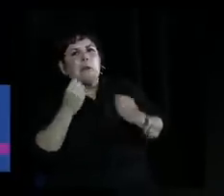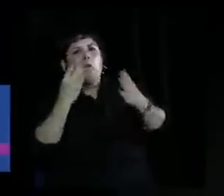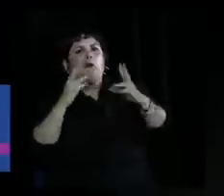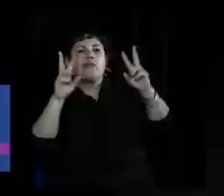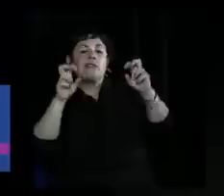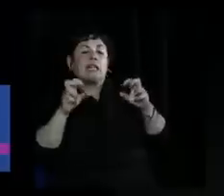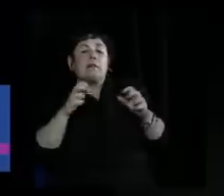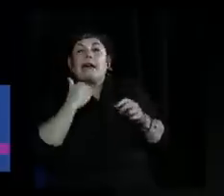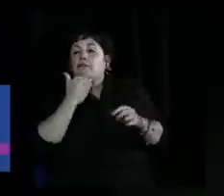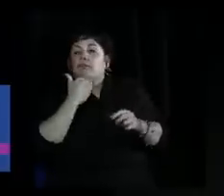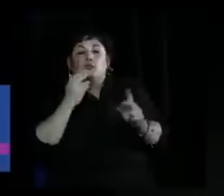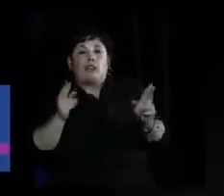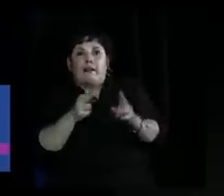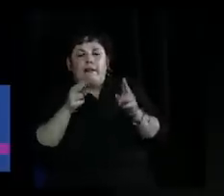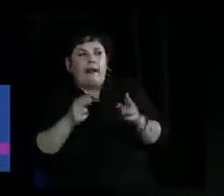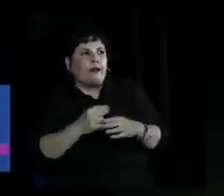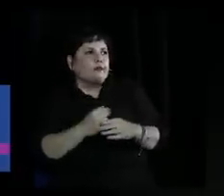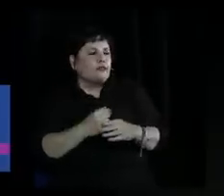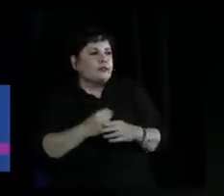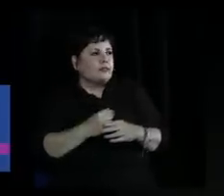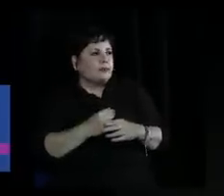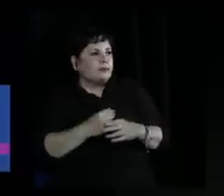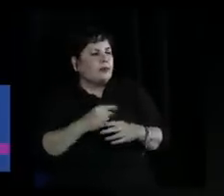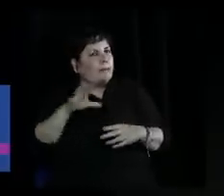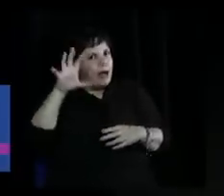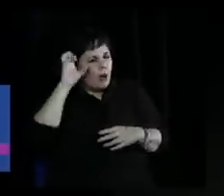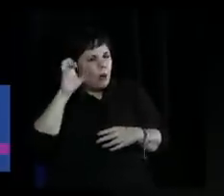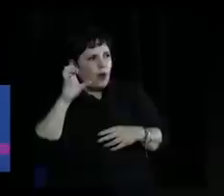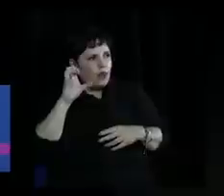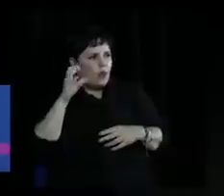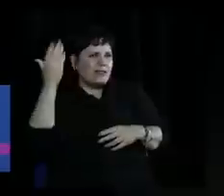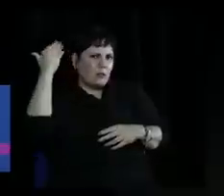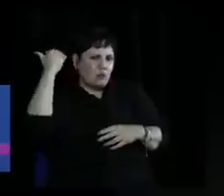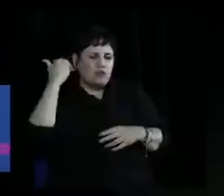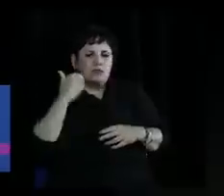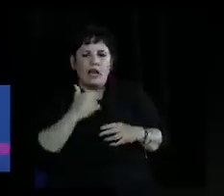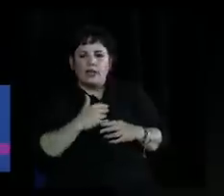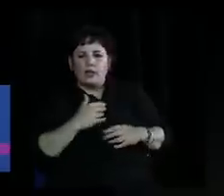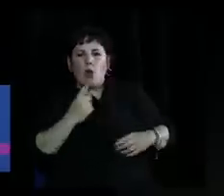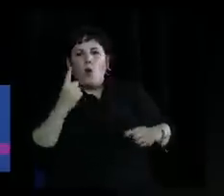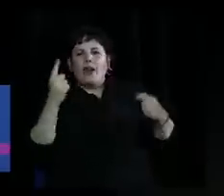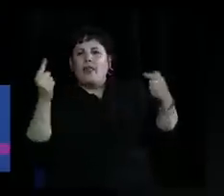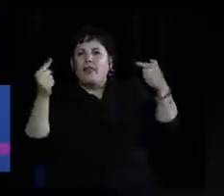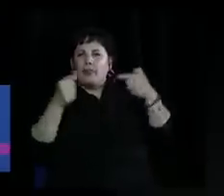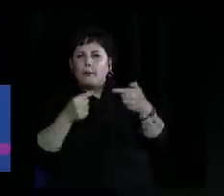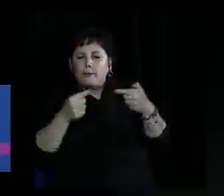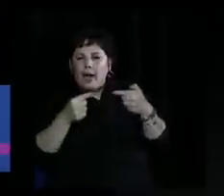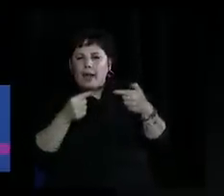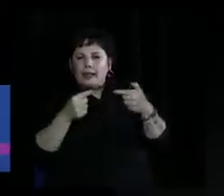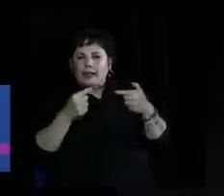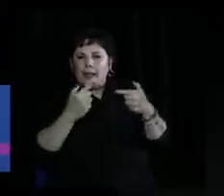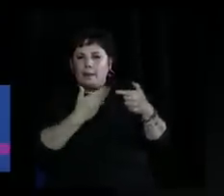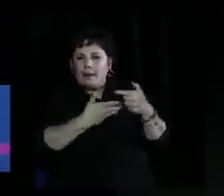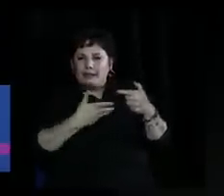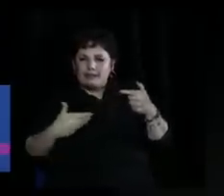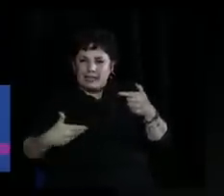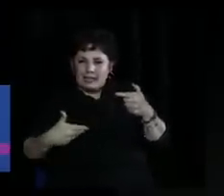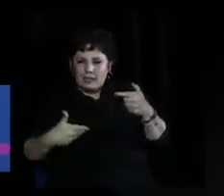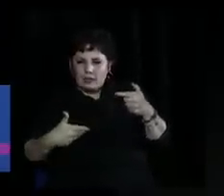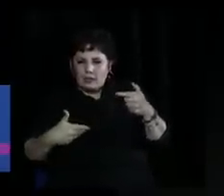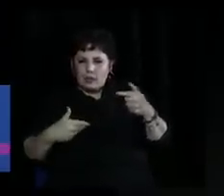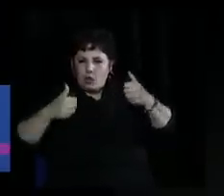más misteriosas. Me acuerdo hace muchos años cuando hubo un debate por presidentes, de